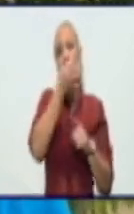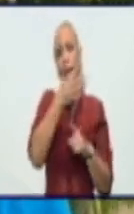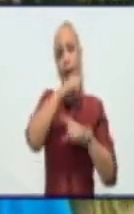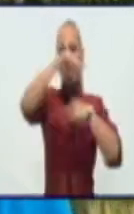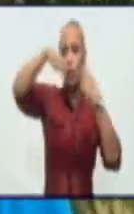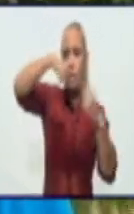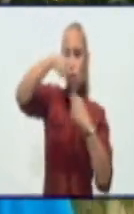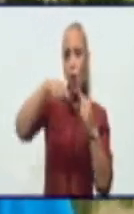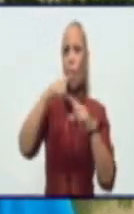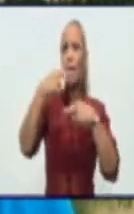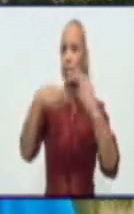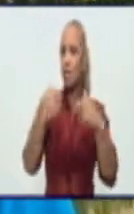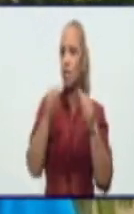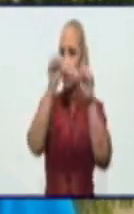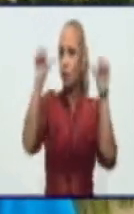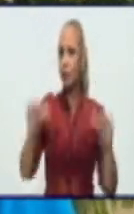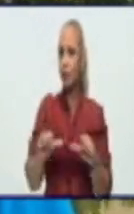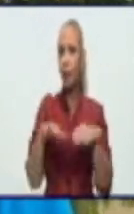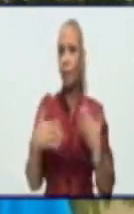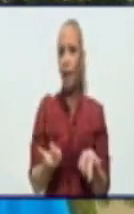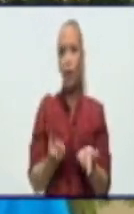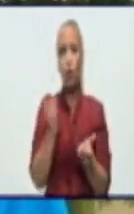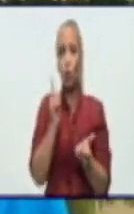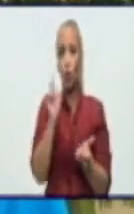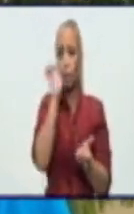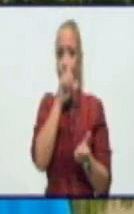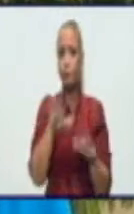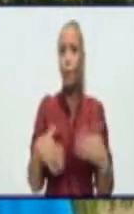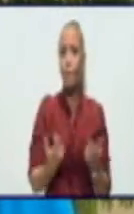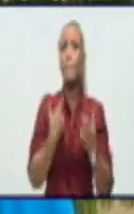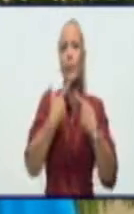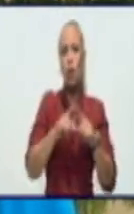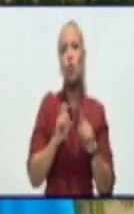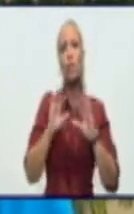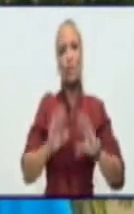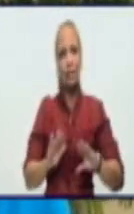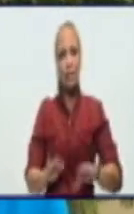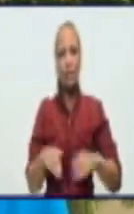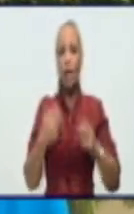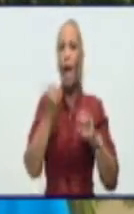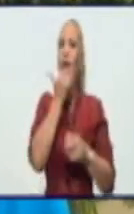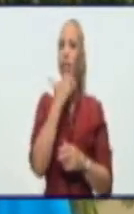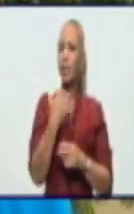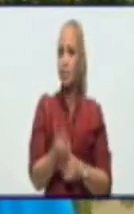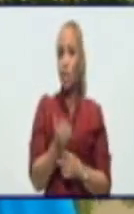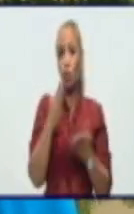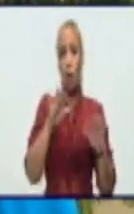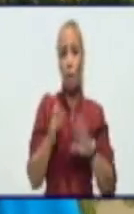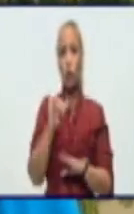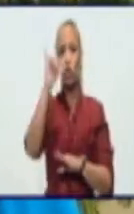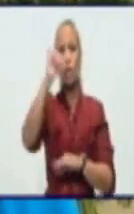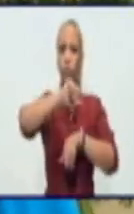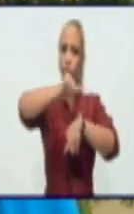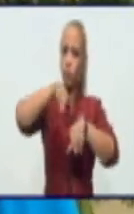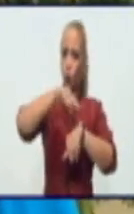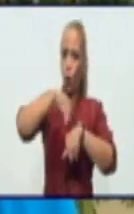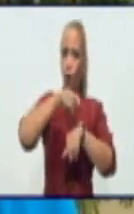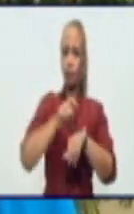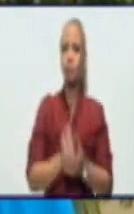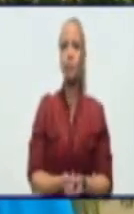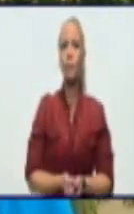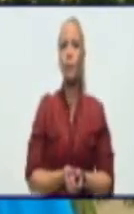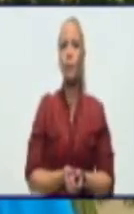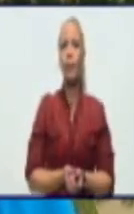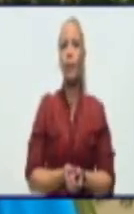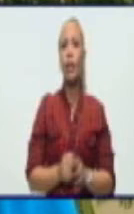la situación del sistema no se ha cumplido en cuanto a la rotación, pero sí tratando de mantener siempre de afectación 6 horas. Decir que, bueno,